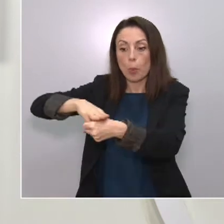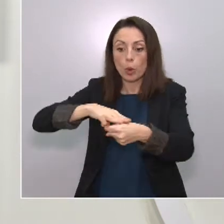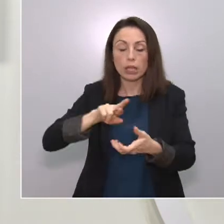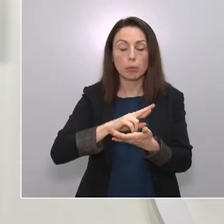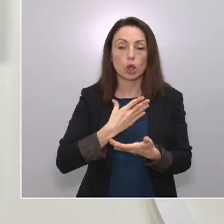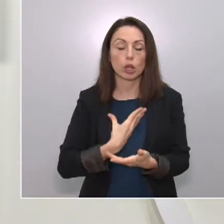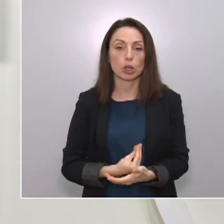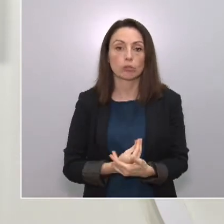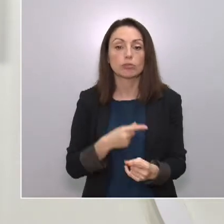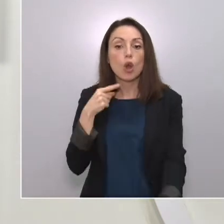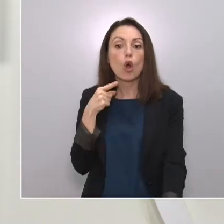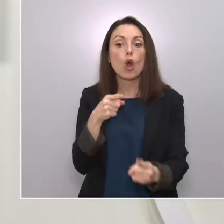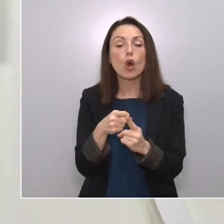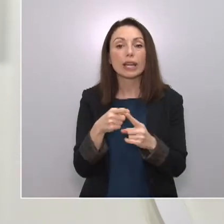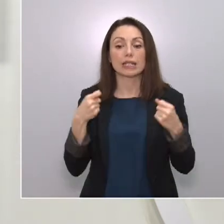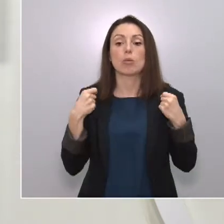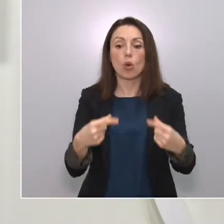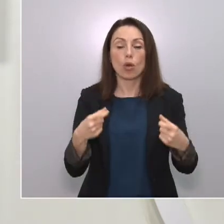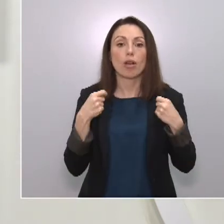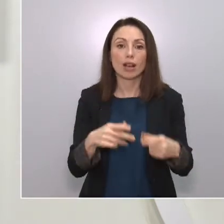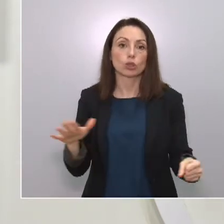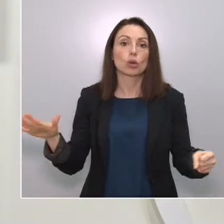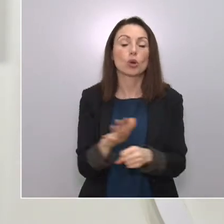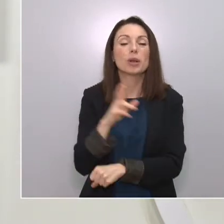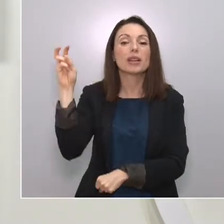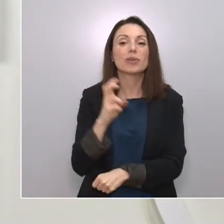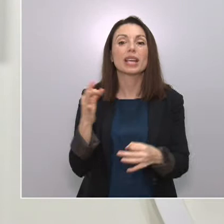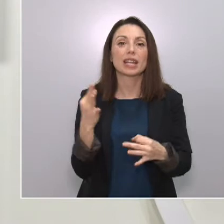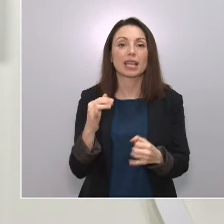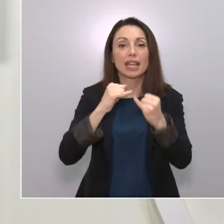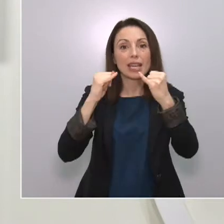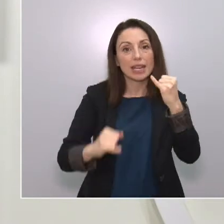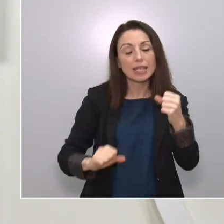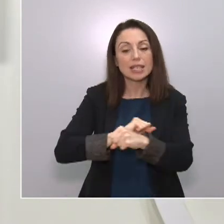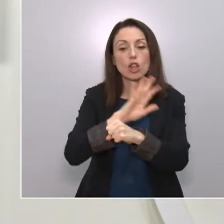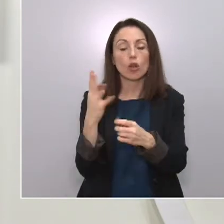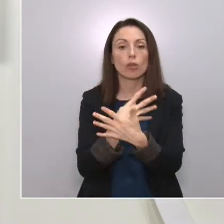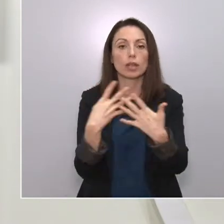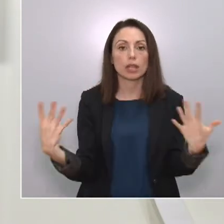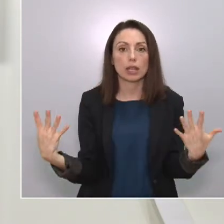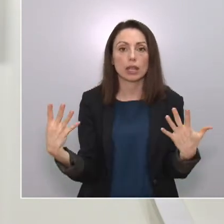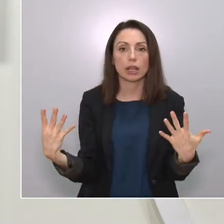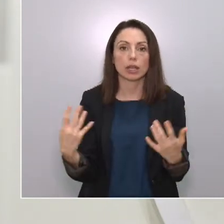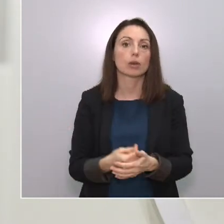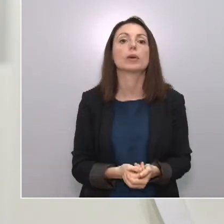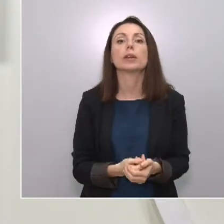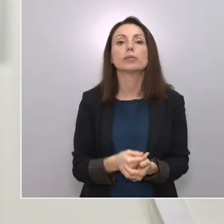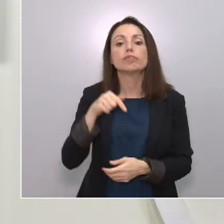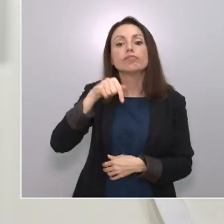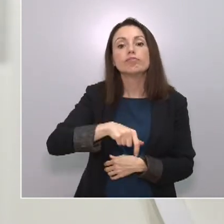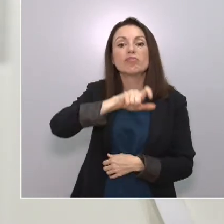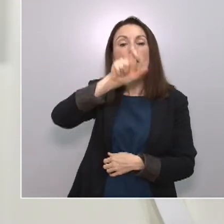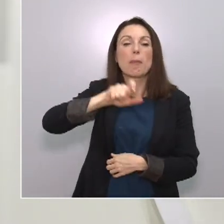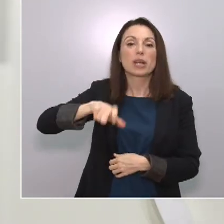Murcia para hacer frente a los gastos derivados de la crisis del COVID-19. Así nos lo han transmitido los